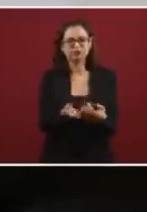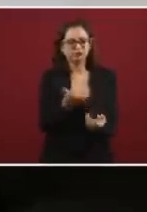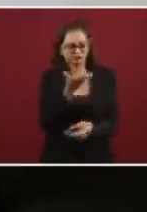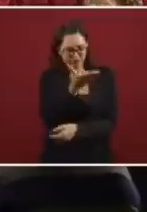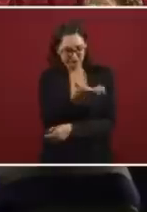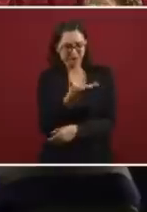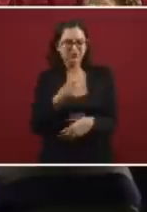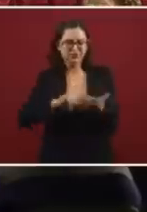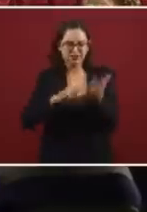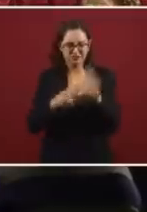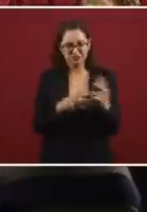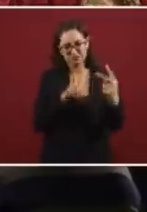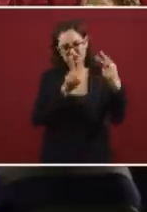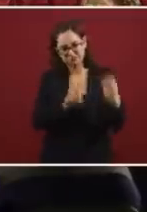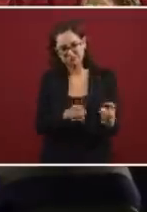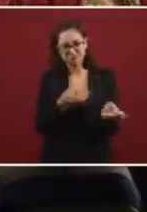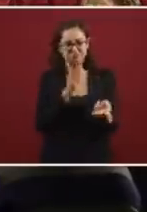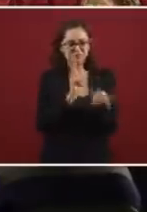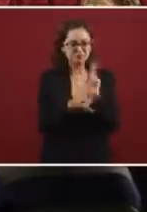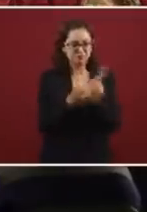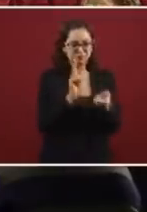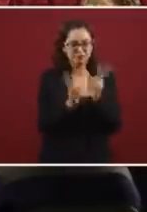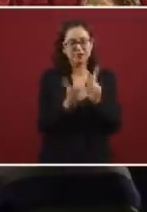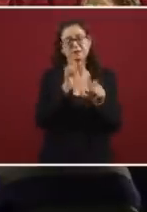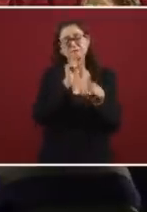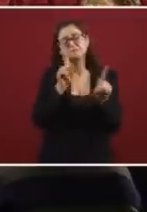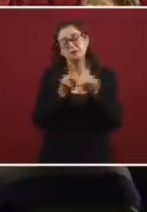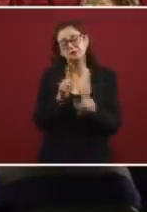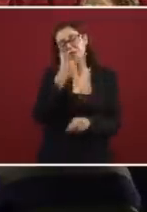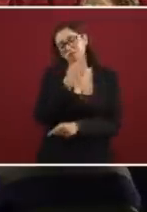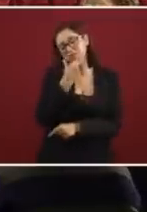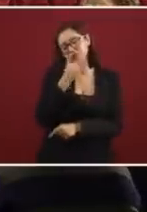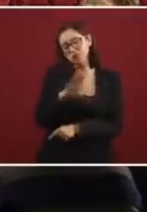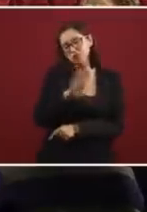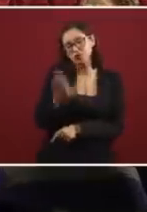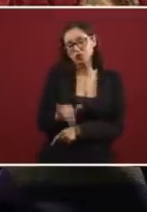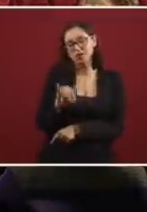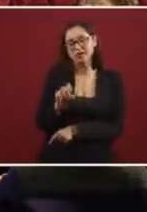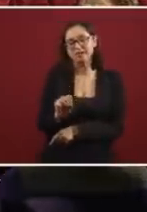señor con el finado isaac saba